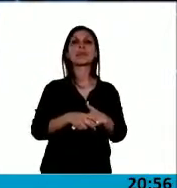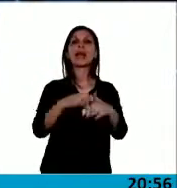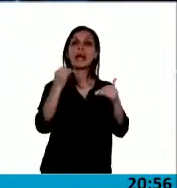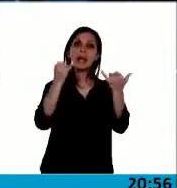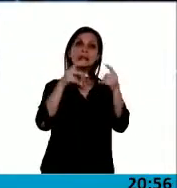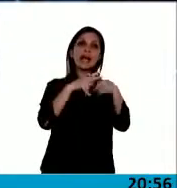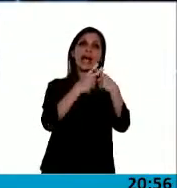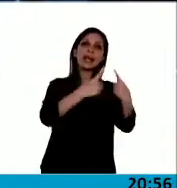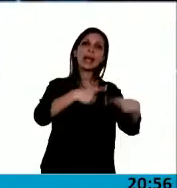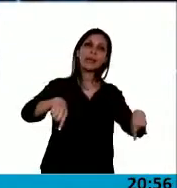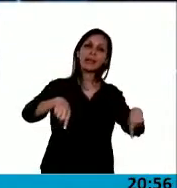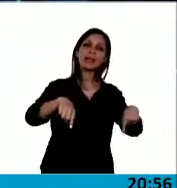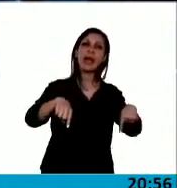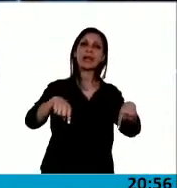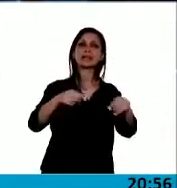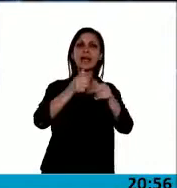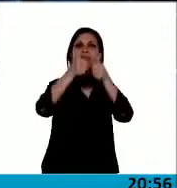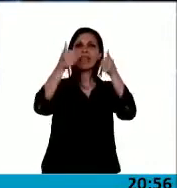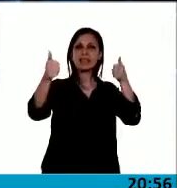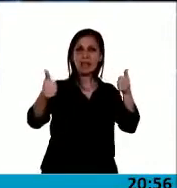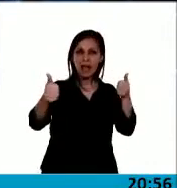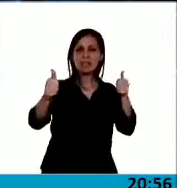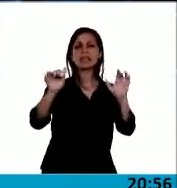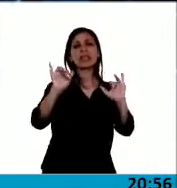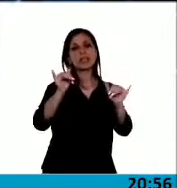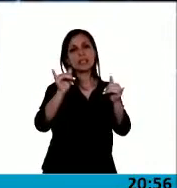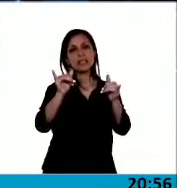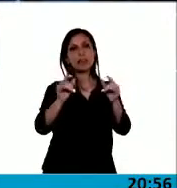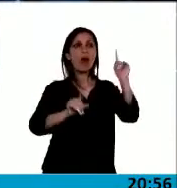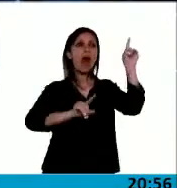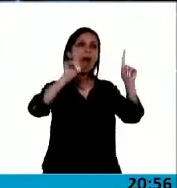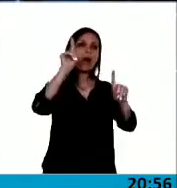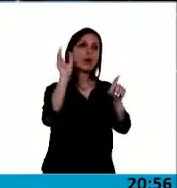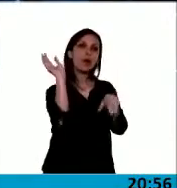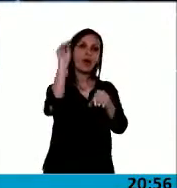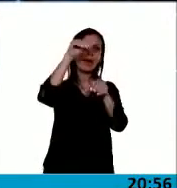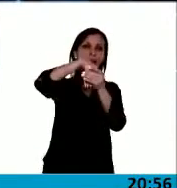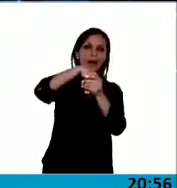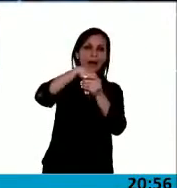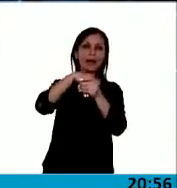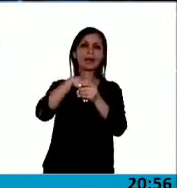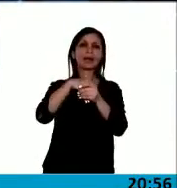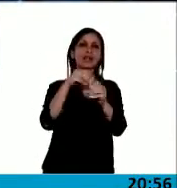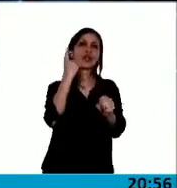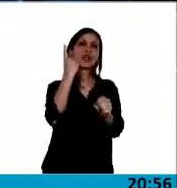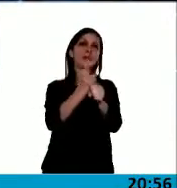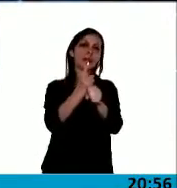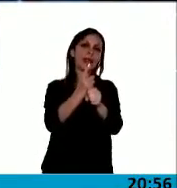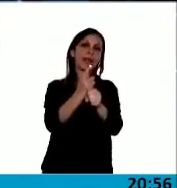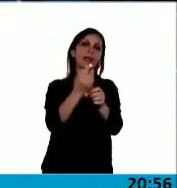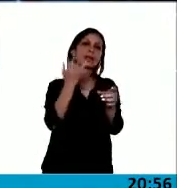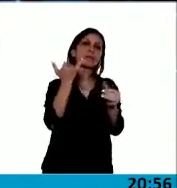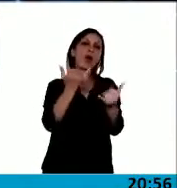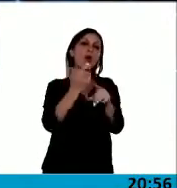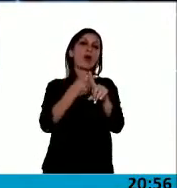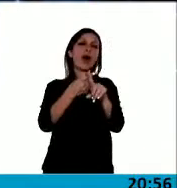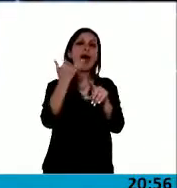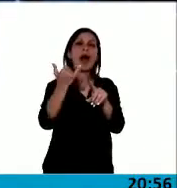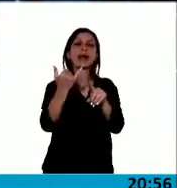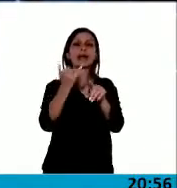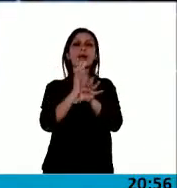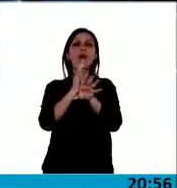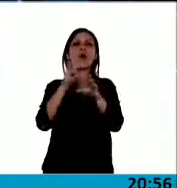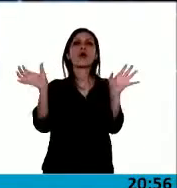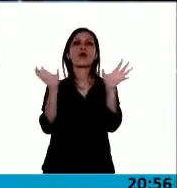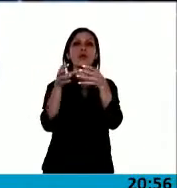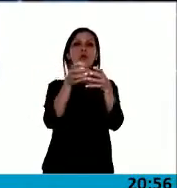todos aquellos que no pueden participar porque son factores de riesgo. Y digo esto